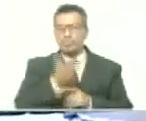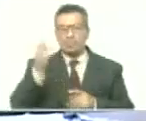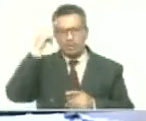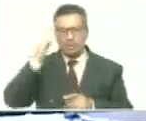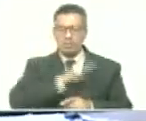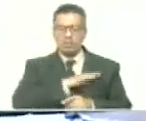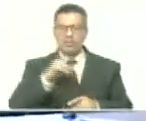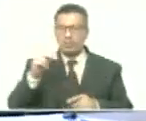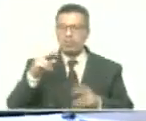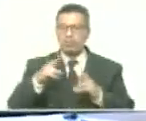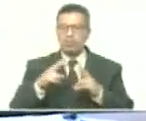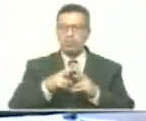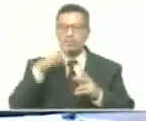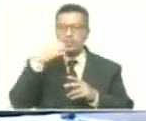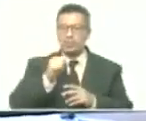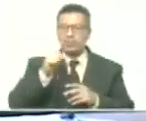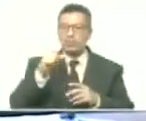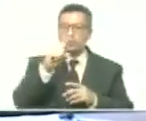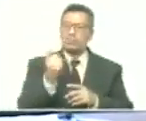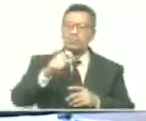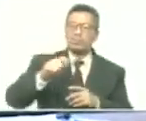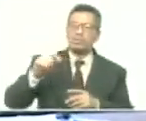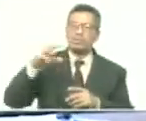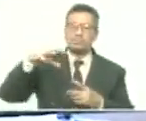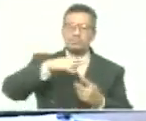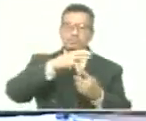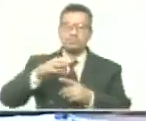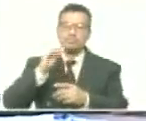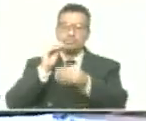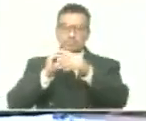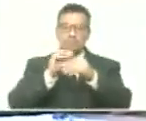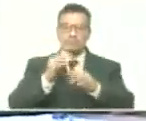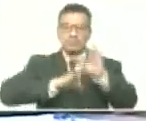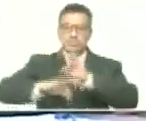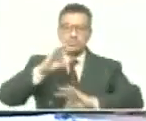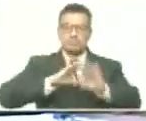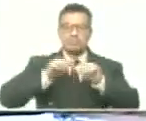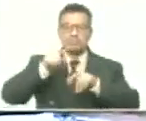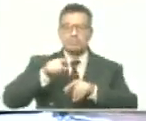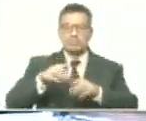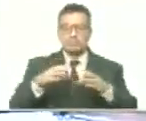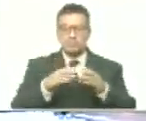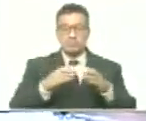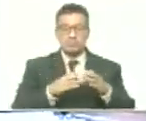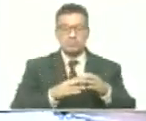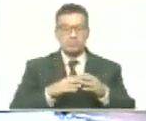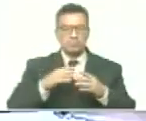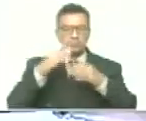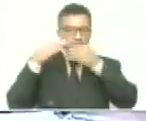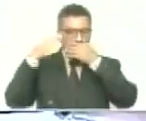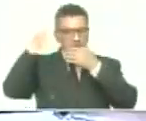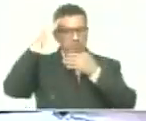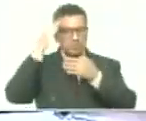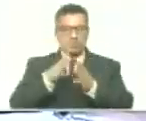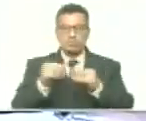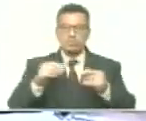conocen. ¿Quieren que yo les compre un dron más? Avisen. Que se prepare, ¿eh? Porque el grupo que está conspirando, mis